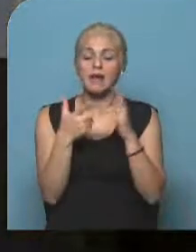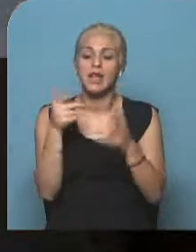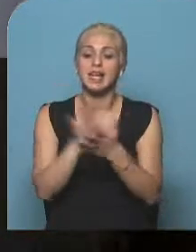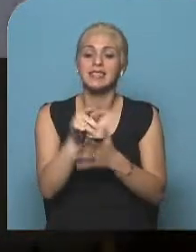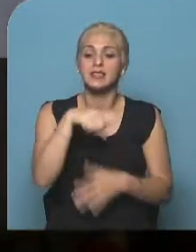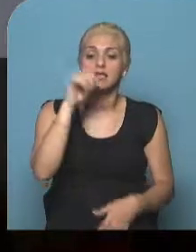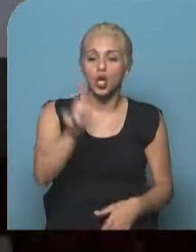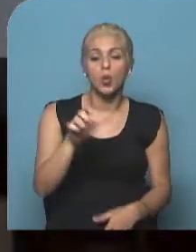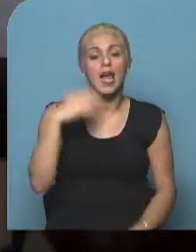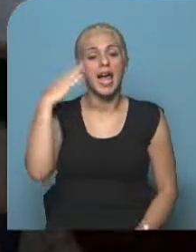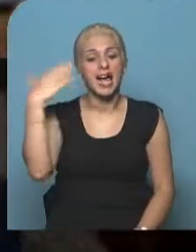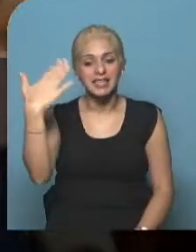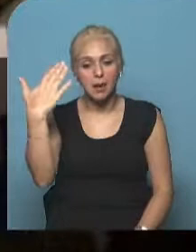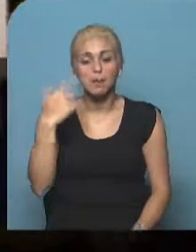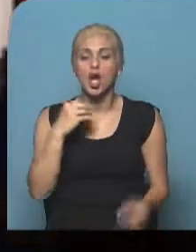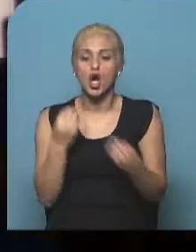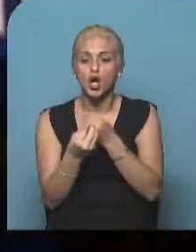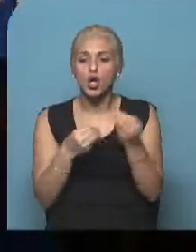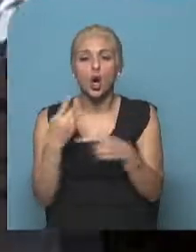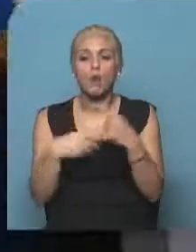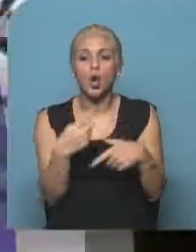en asamblea las medidas a seguir.